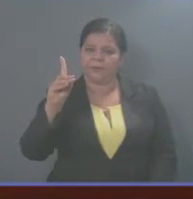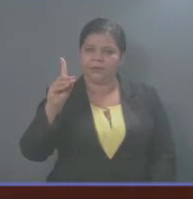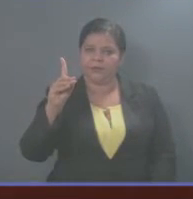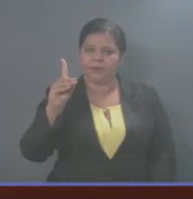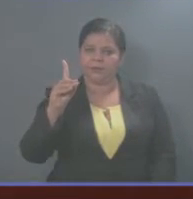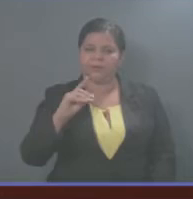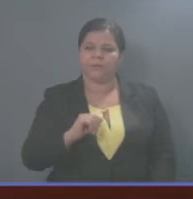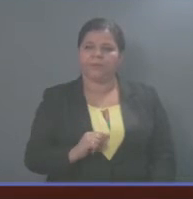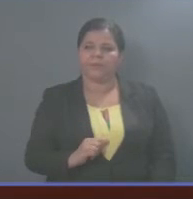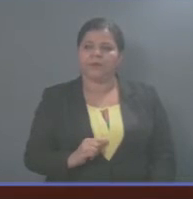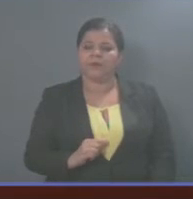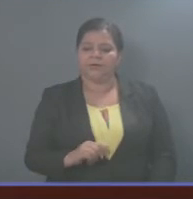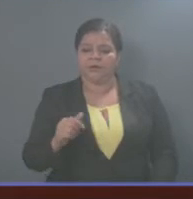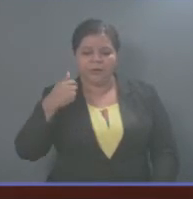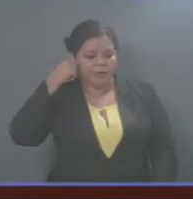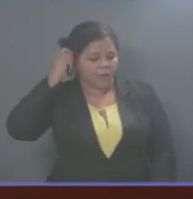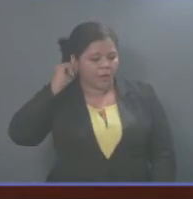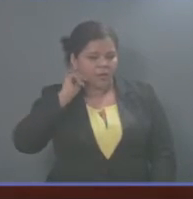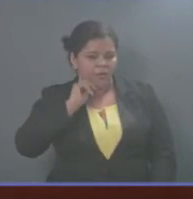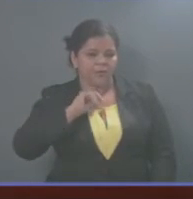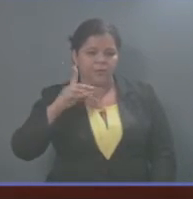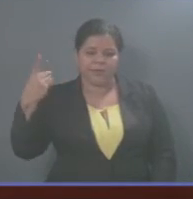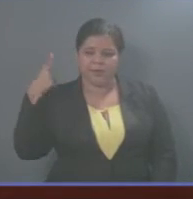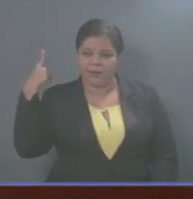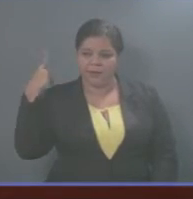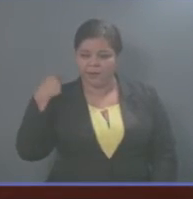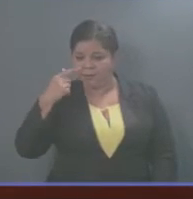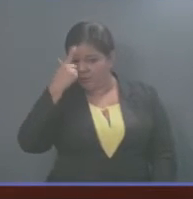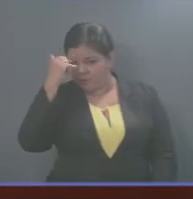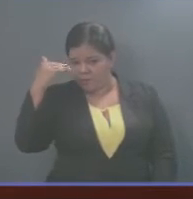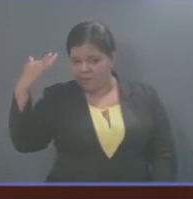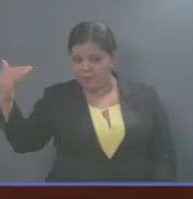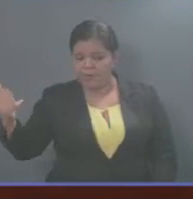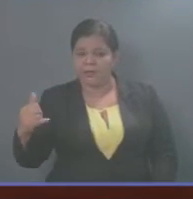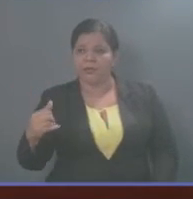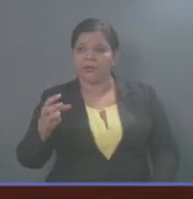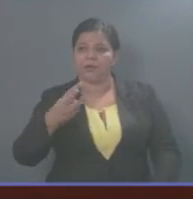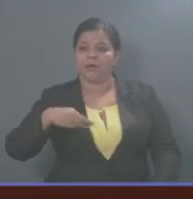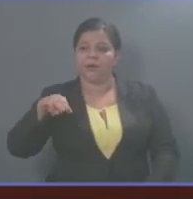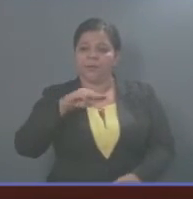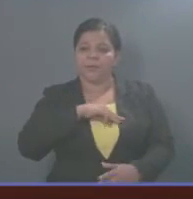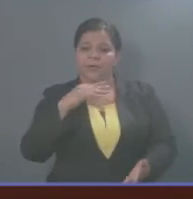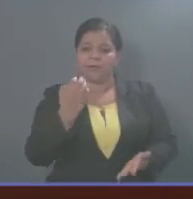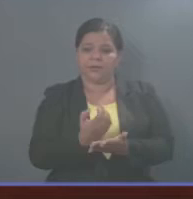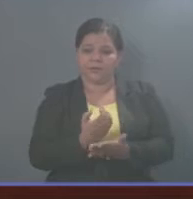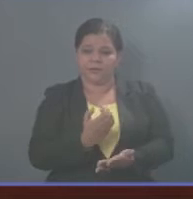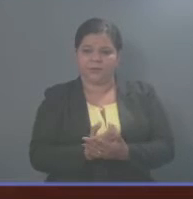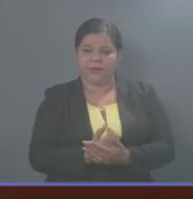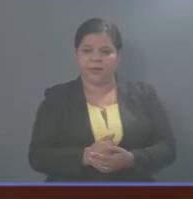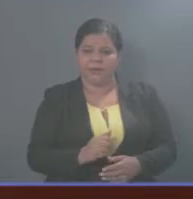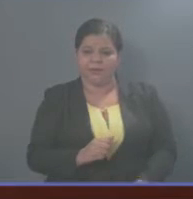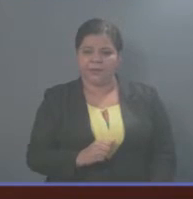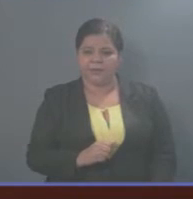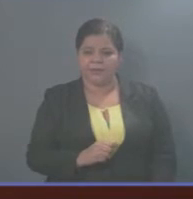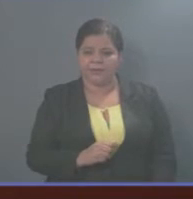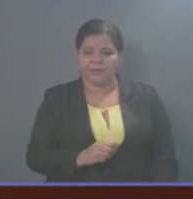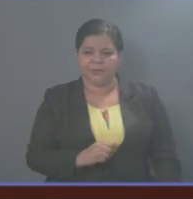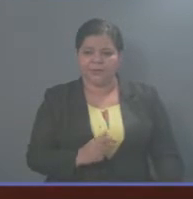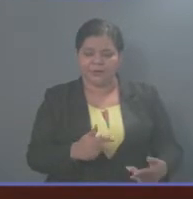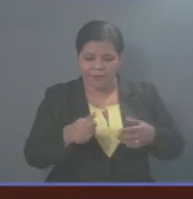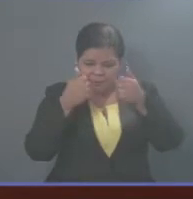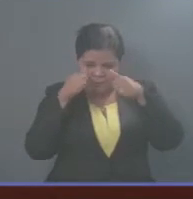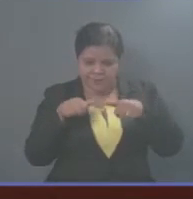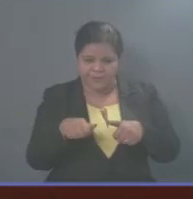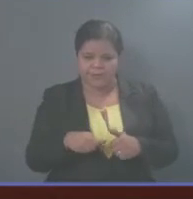Lelliot, y al director de Política Comercial del Ministerio de Economía. E.